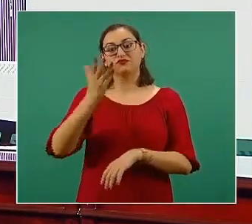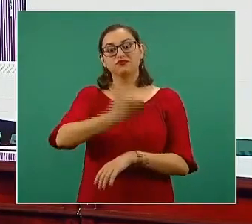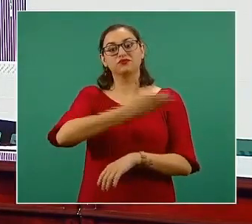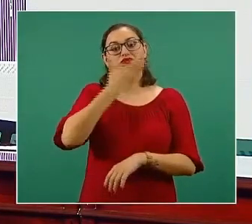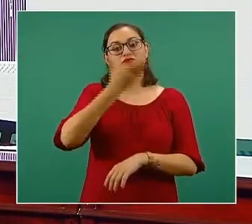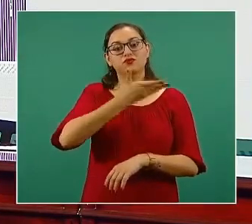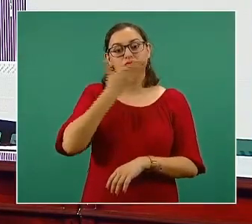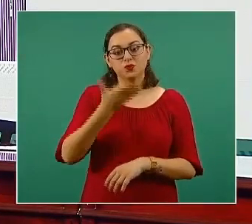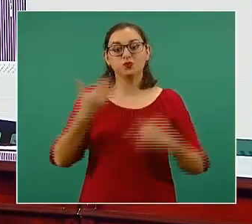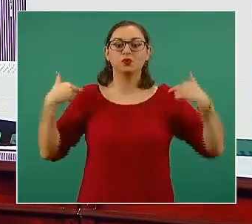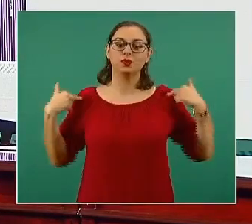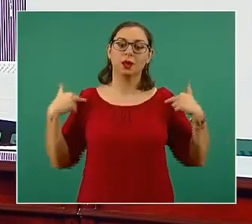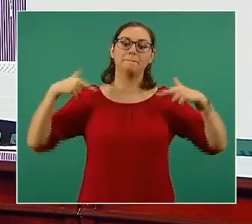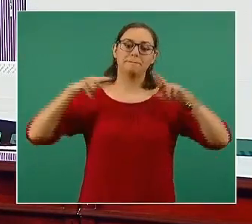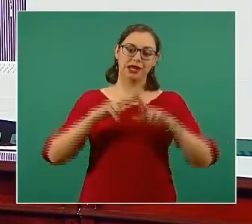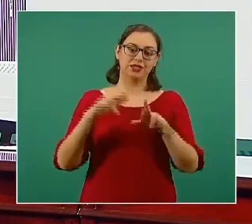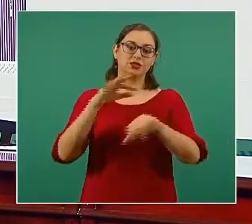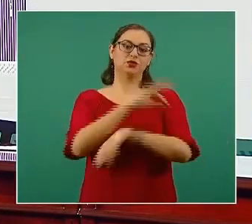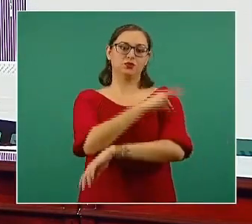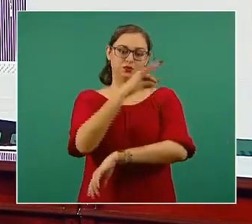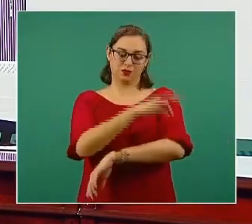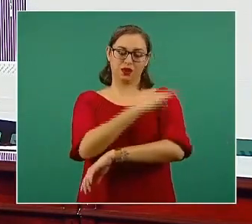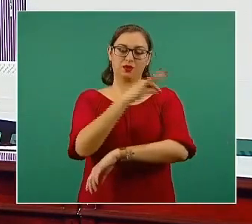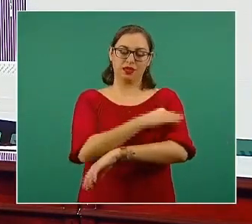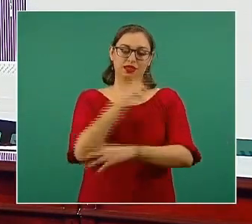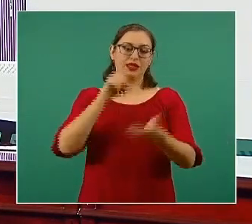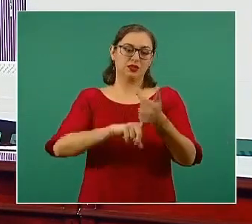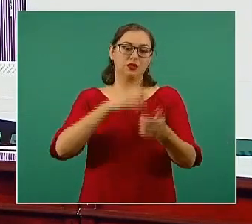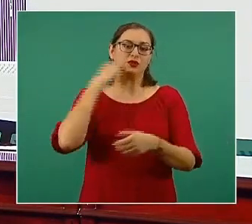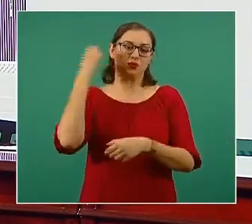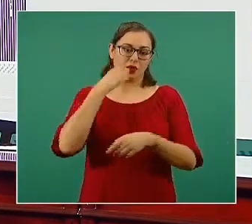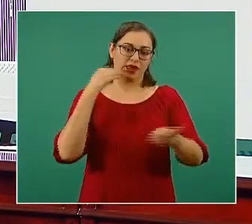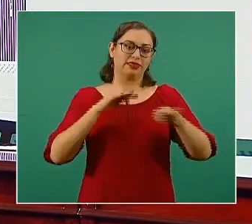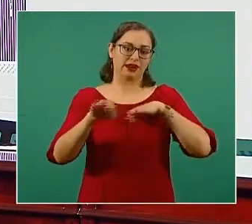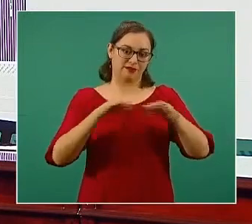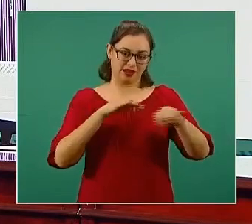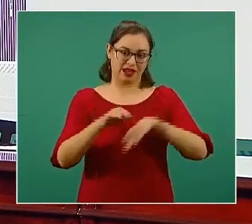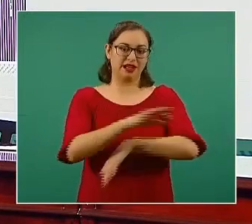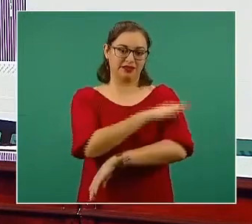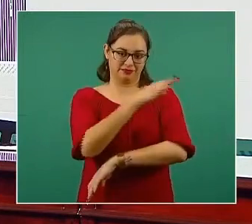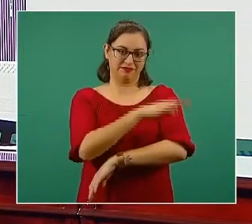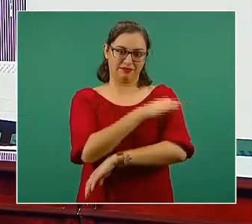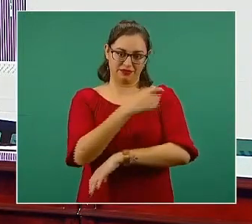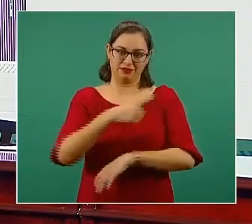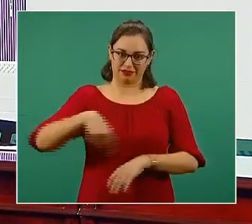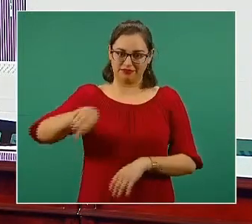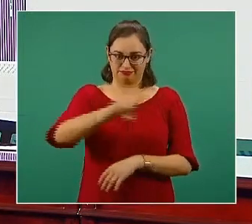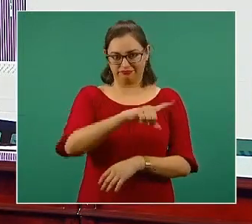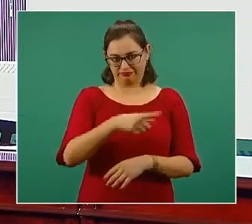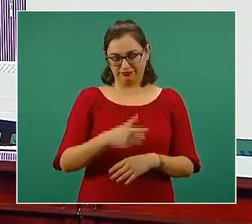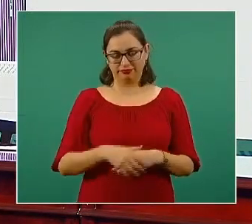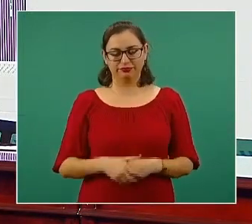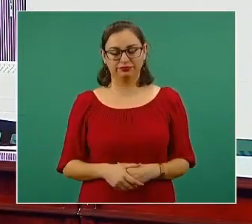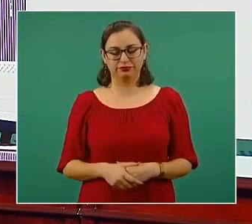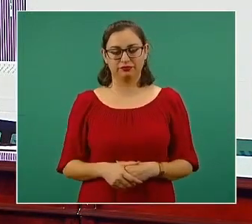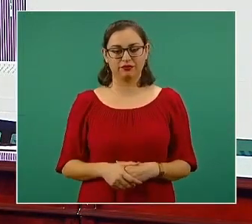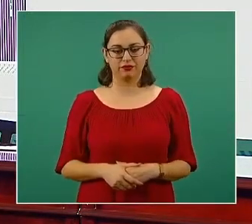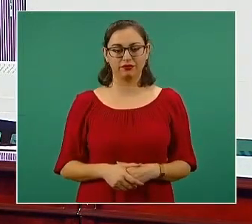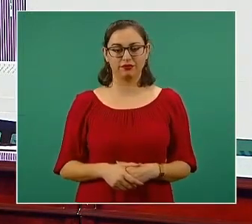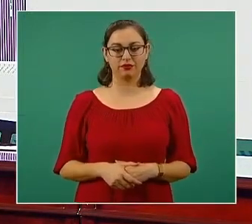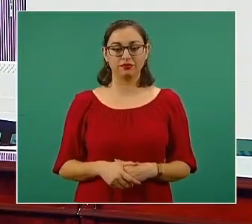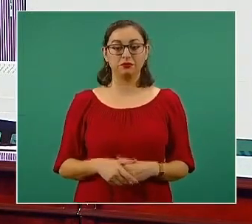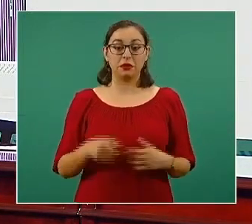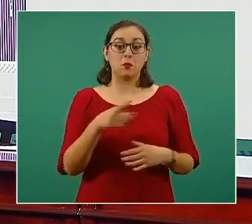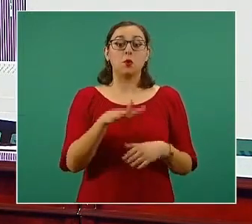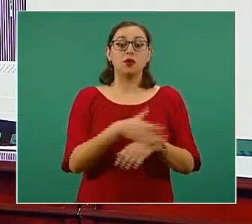trabajadoras y trabajadores de la educación que están directamente en contacto con las personas que se están educando, con